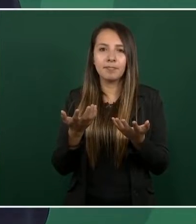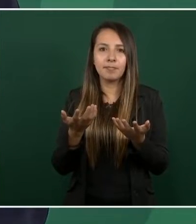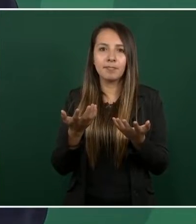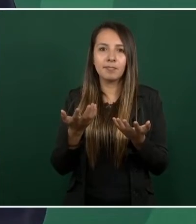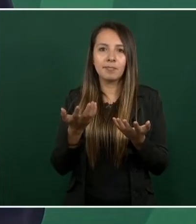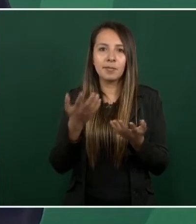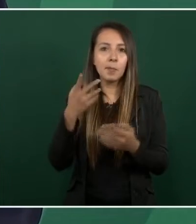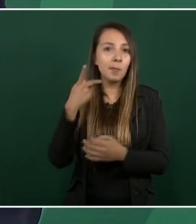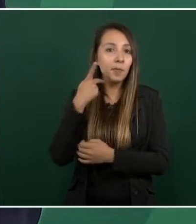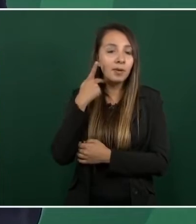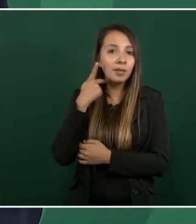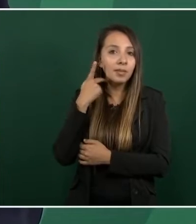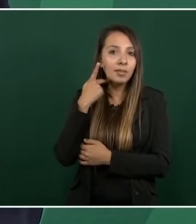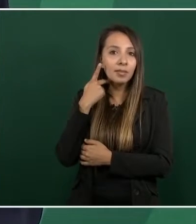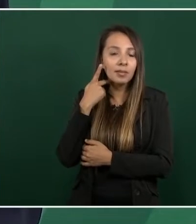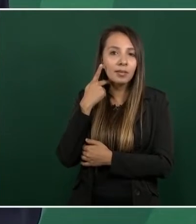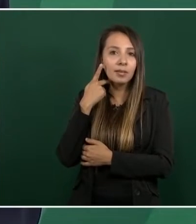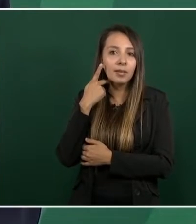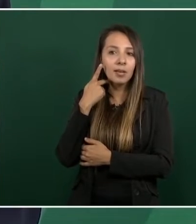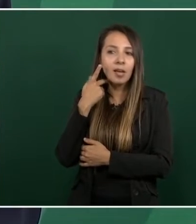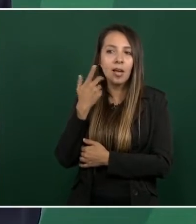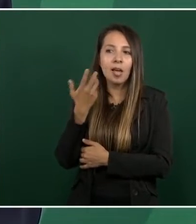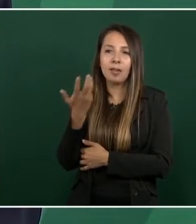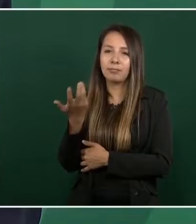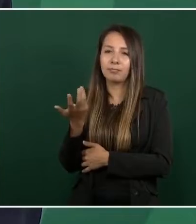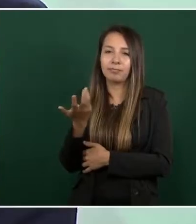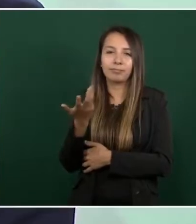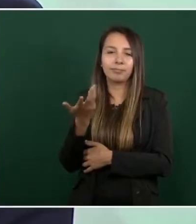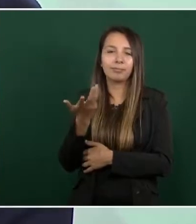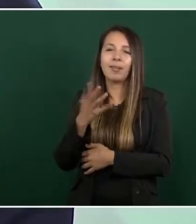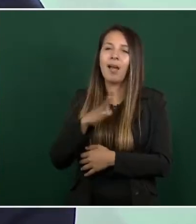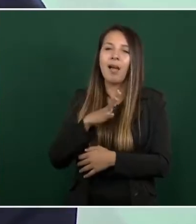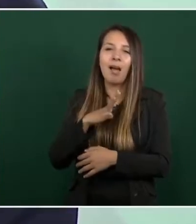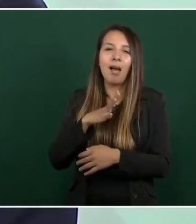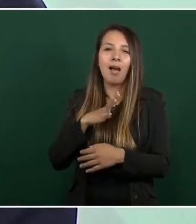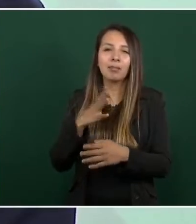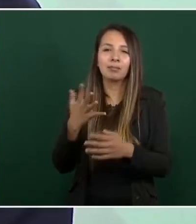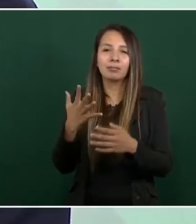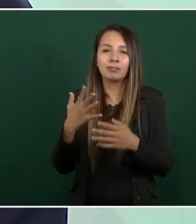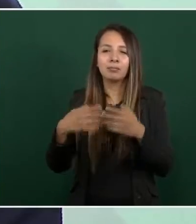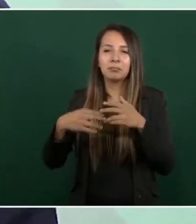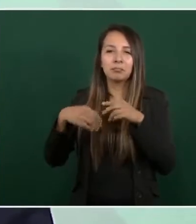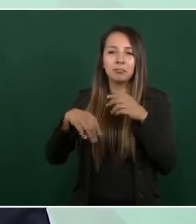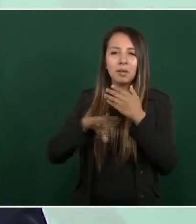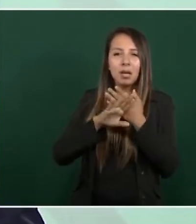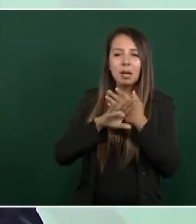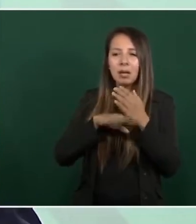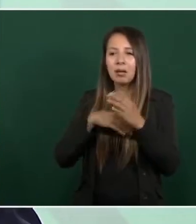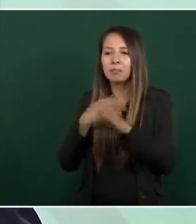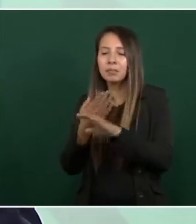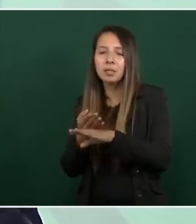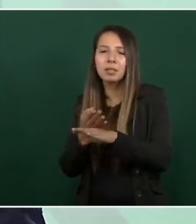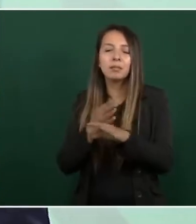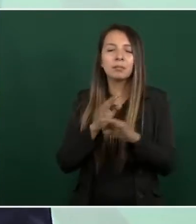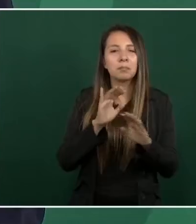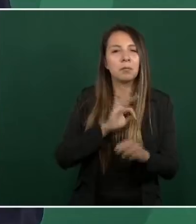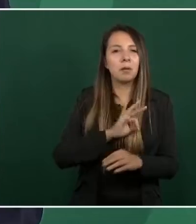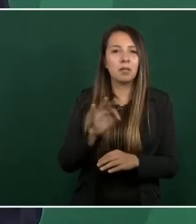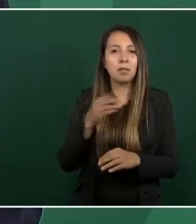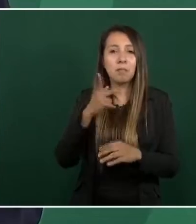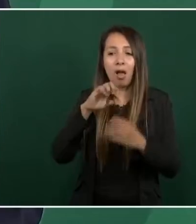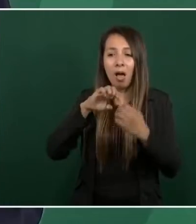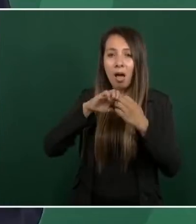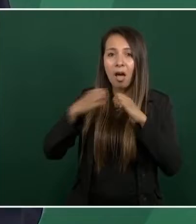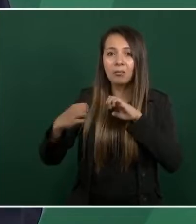en política se pueden tener adversarios, pero no enemigos. Pero